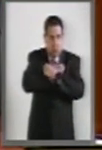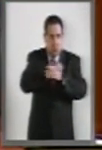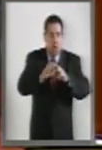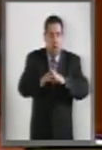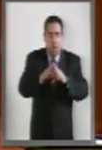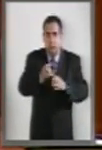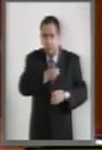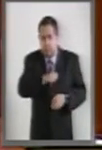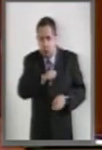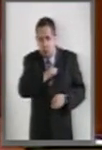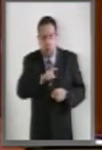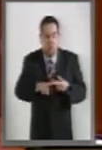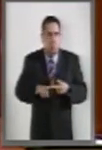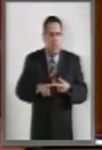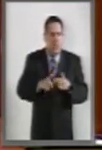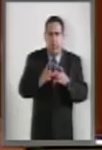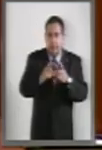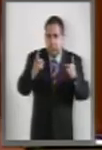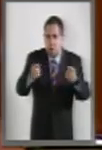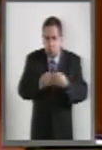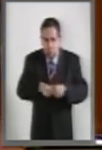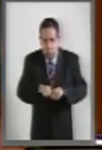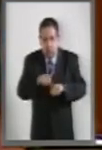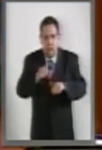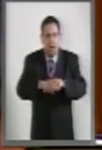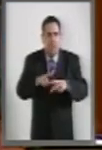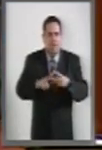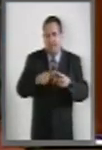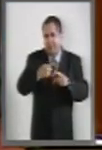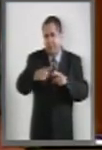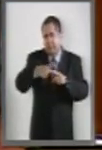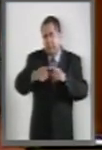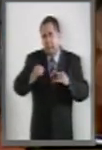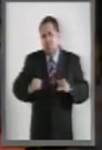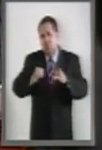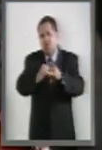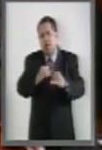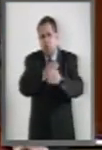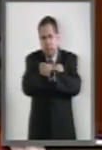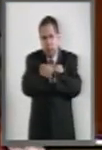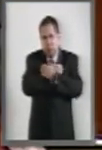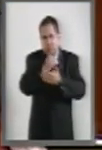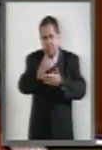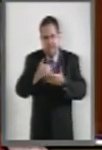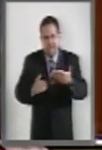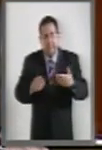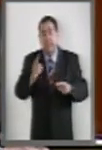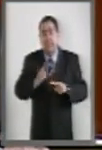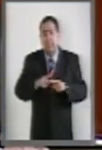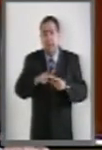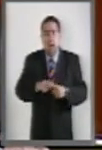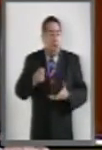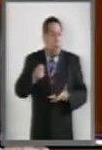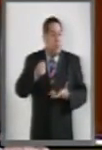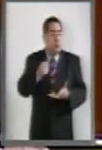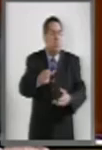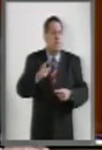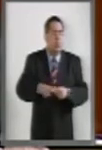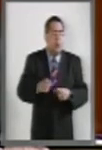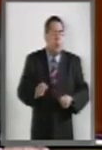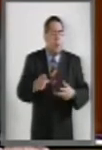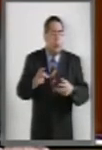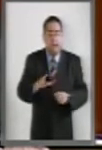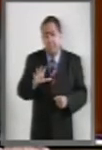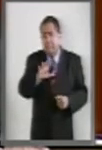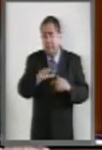la salud, el desarrollo social y las instituciones de educación superior, el presupuesto previsto sumará solo